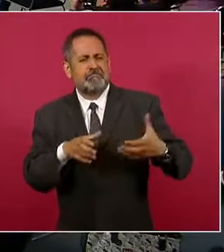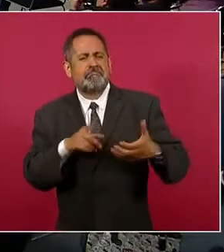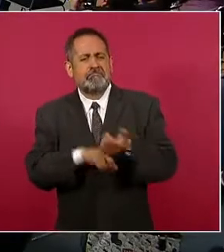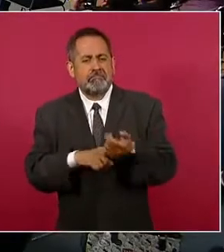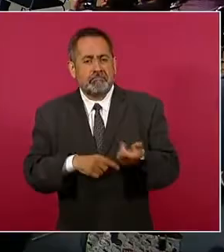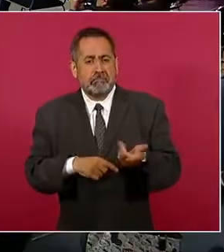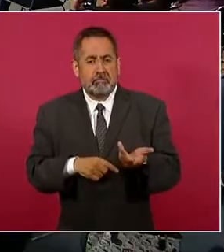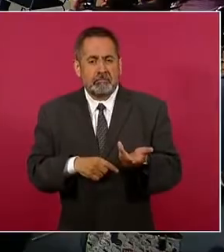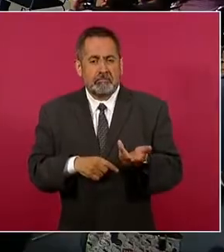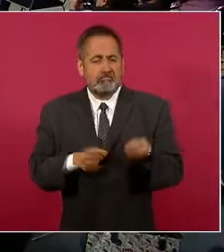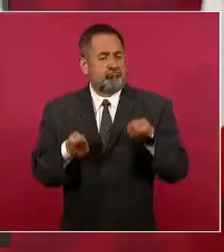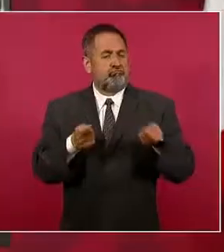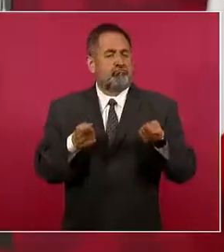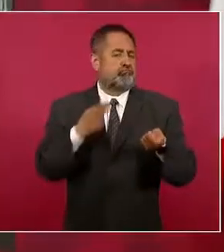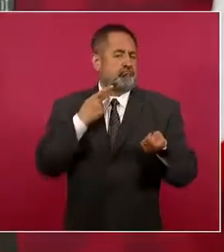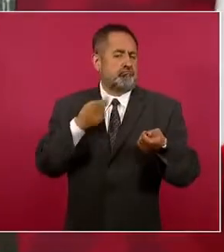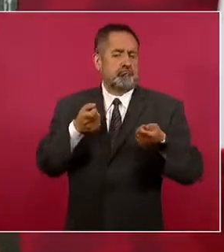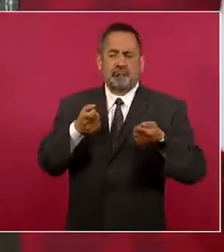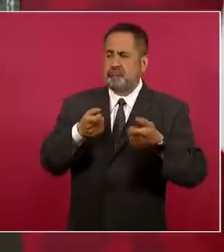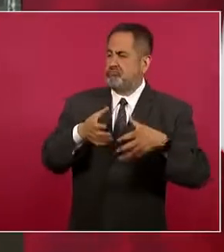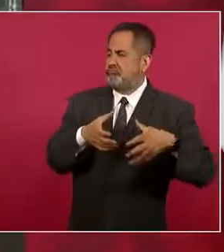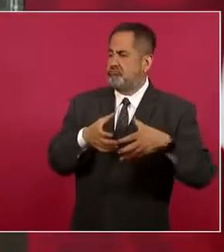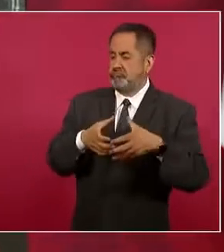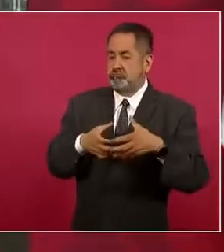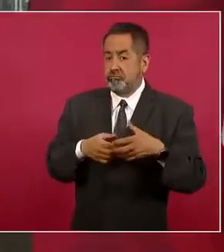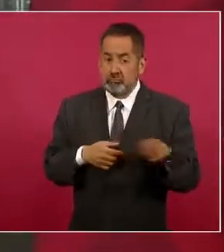un poder económico, un poder político, no.